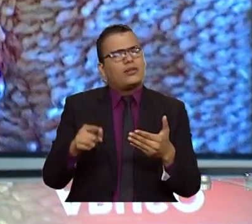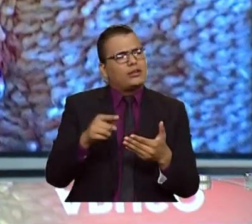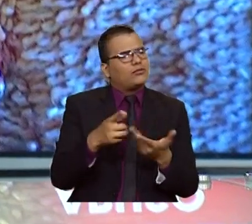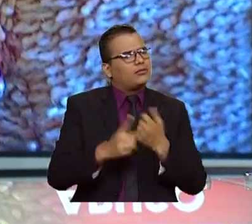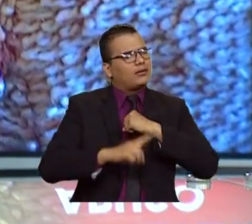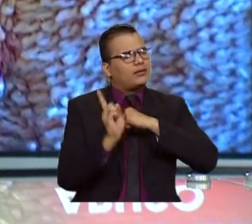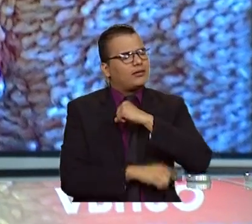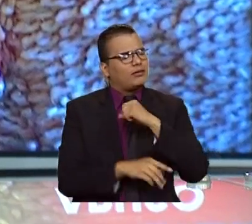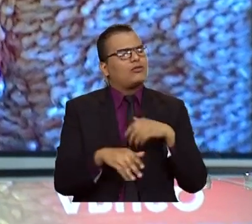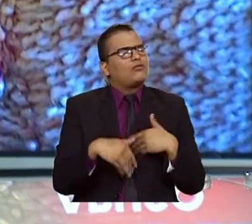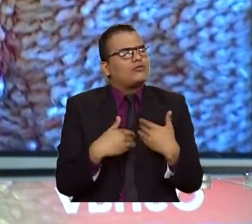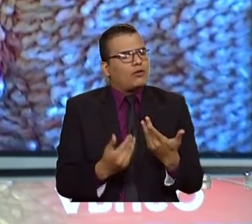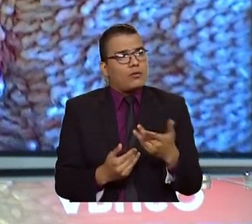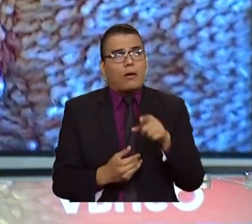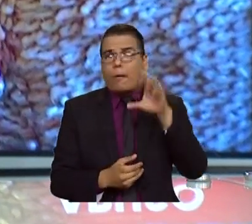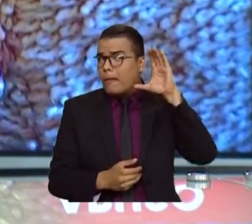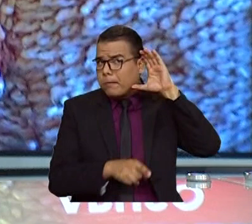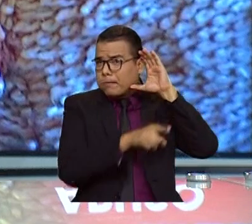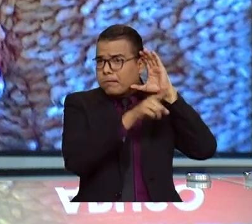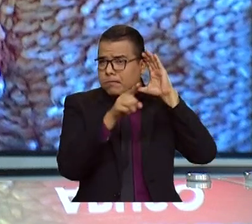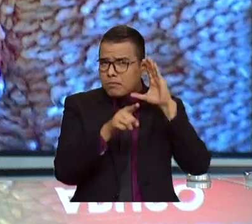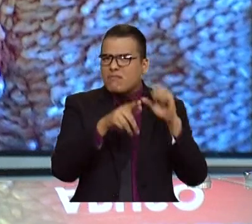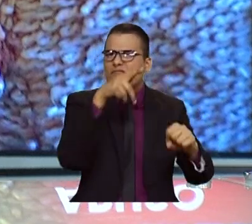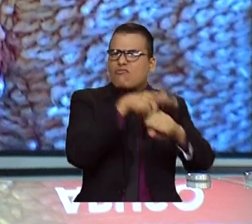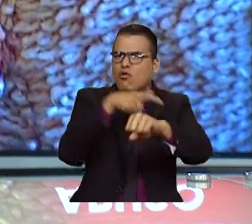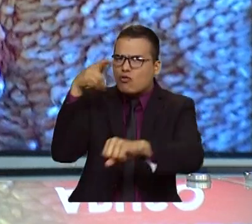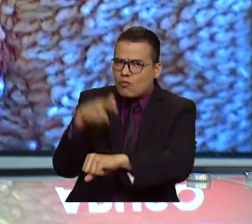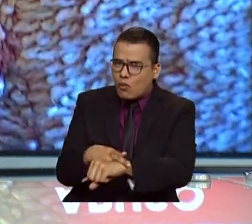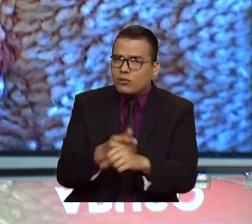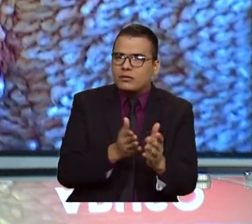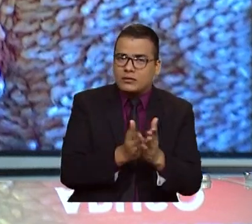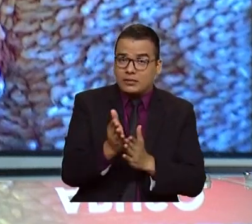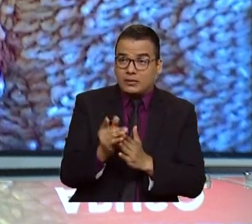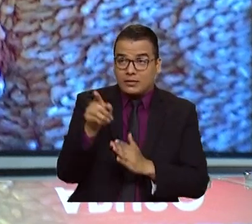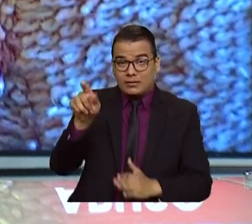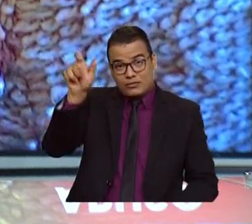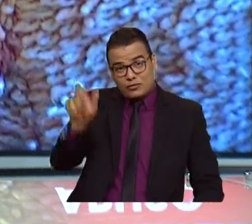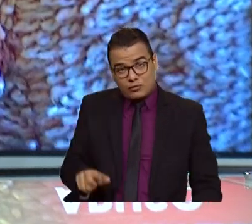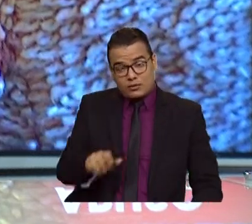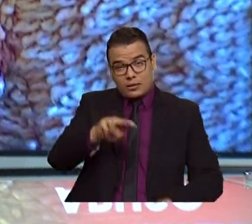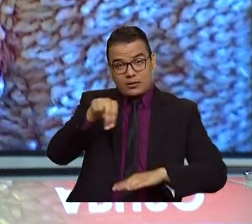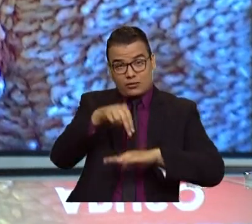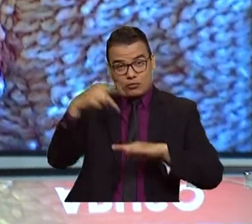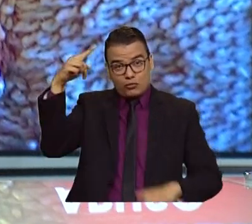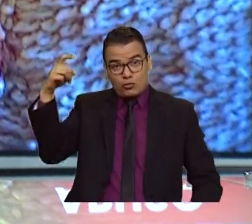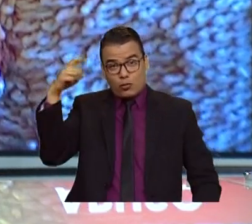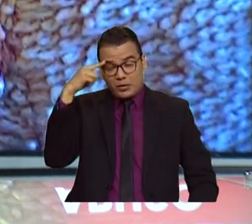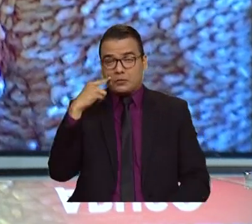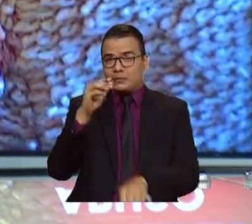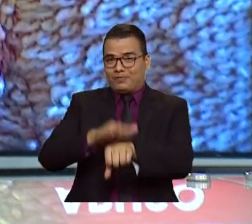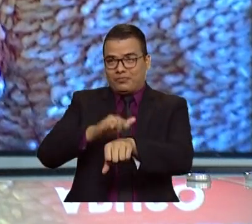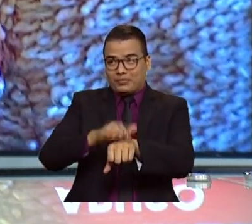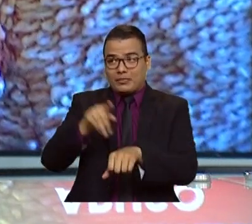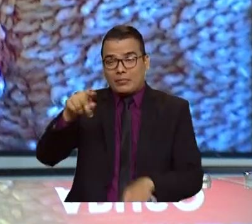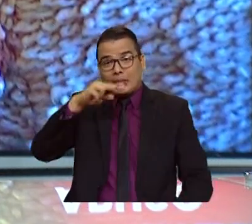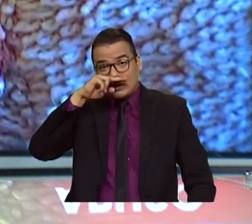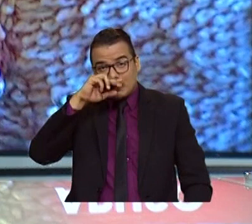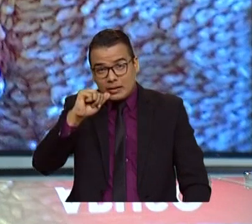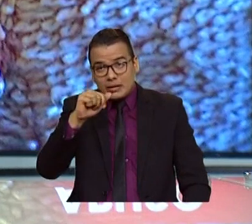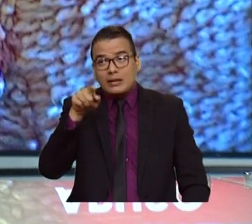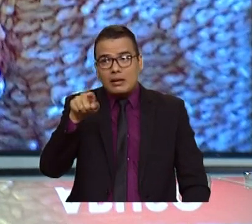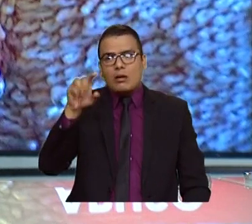la infancia no cesan el gobernador de nariño confirmó que la niña de 12 años asesinan zona rural de samaniego fue abusada